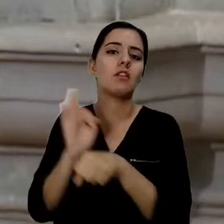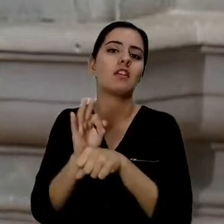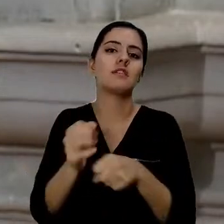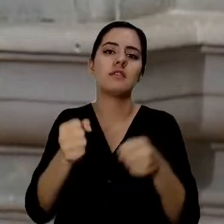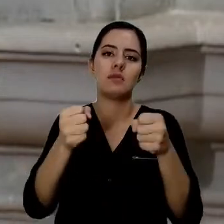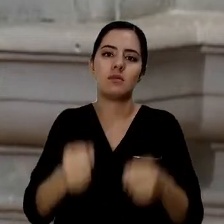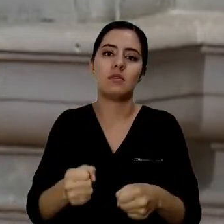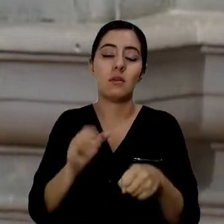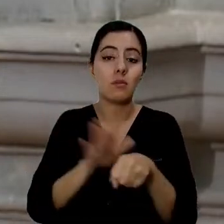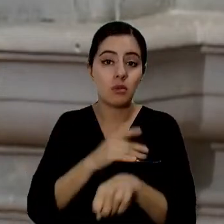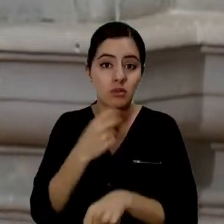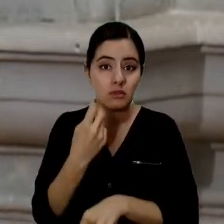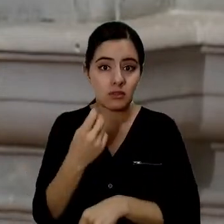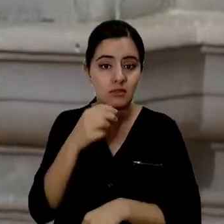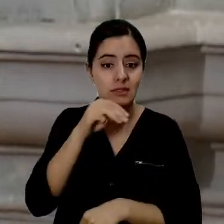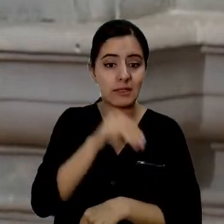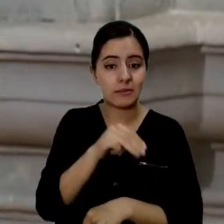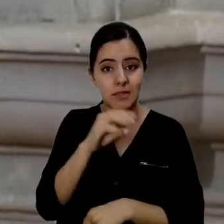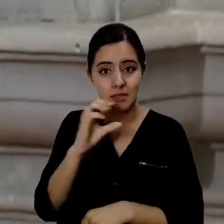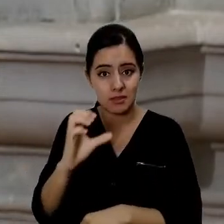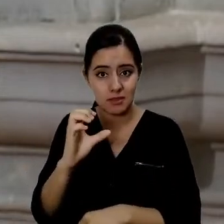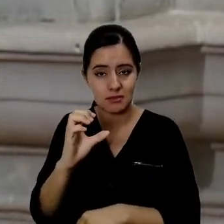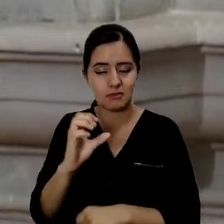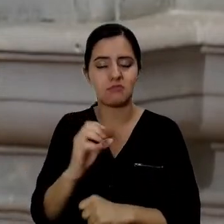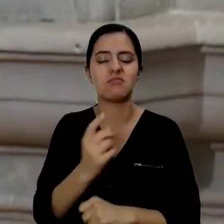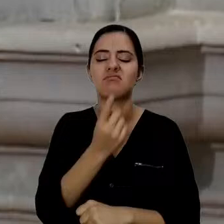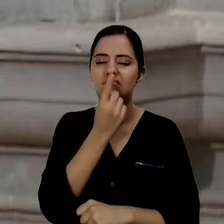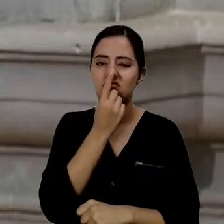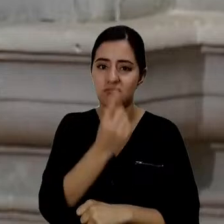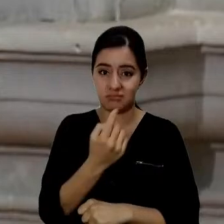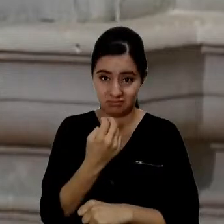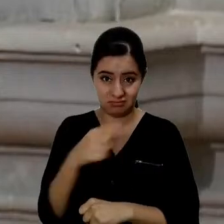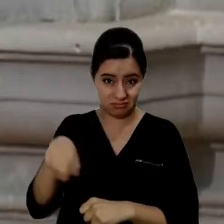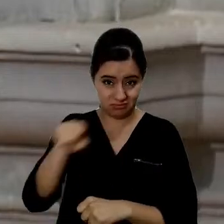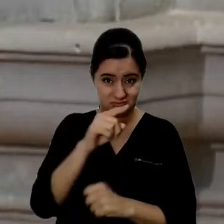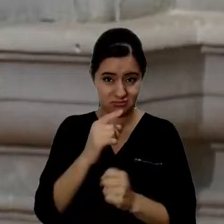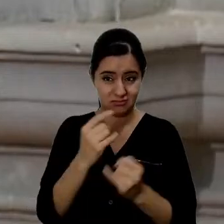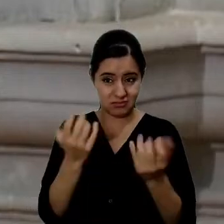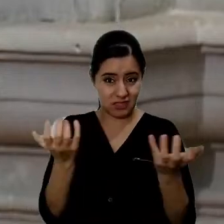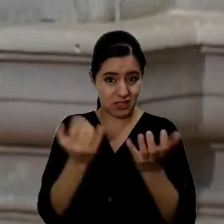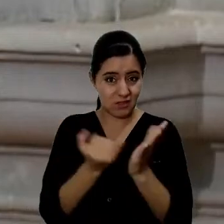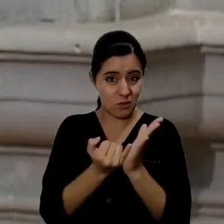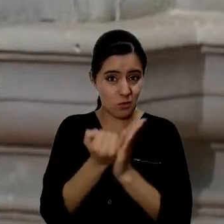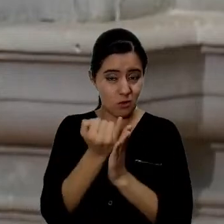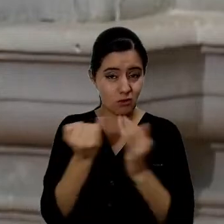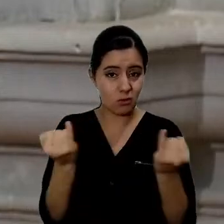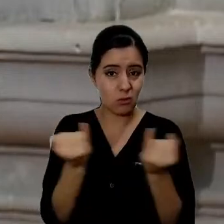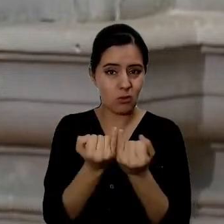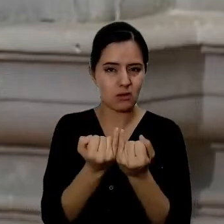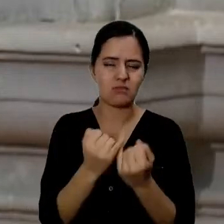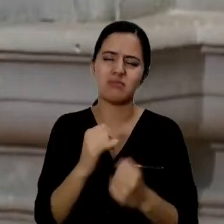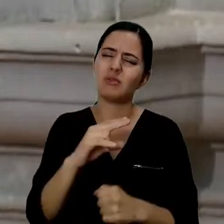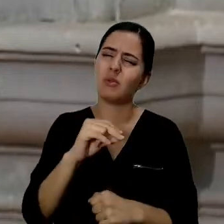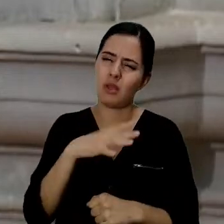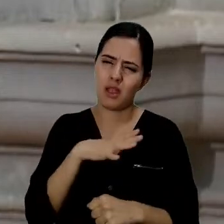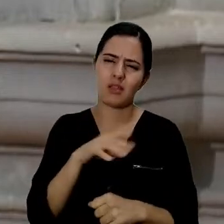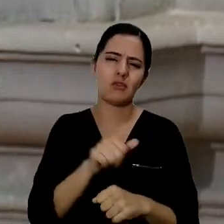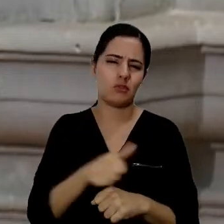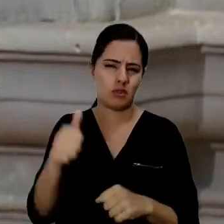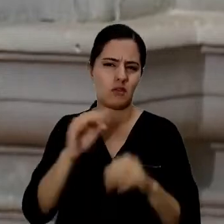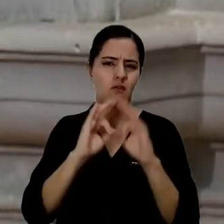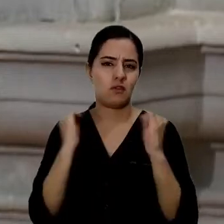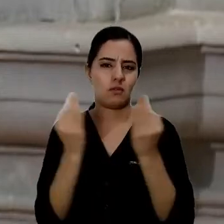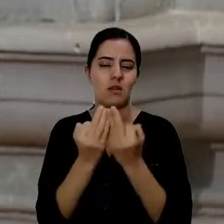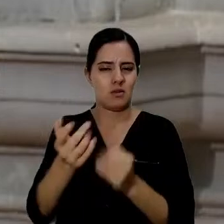ninguna duda, dice que este no es el camino, que hay otros, y que yo espero, por el bien del Estado